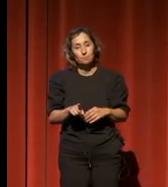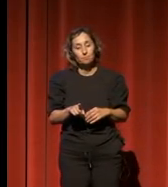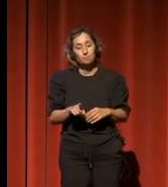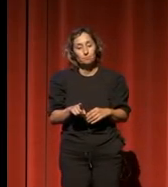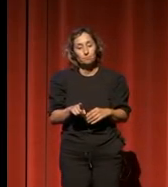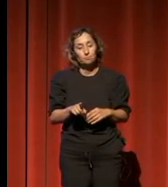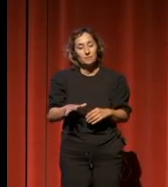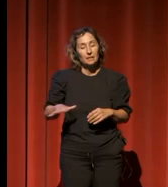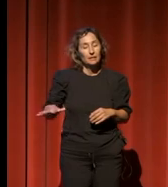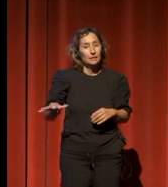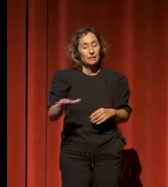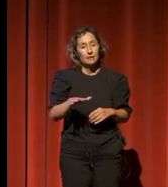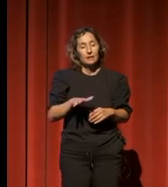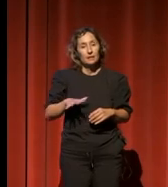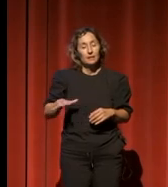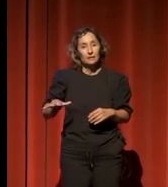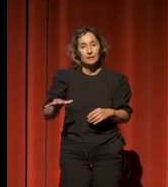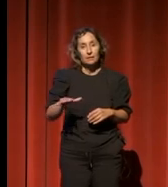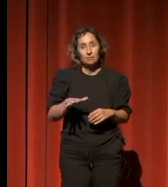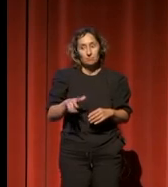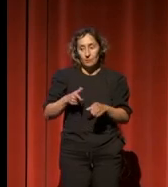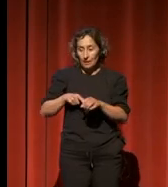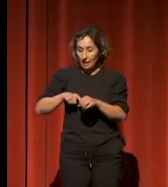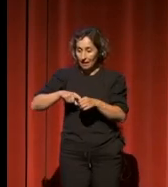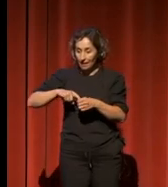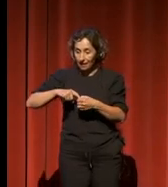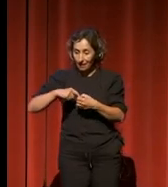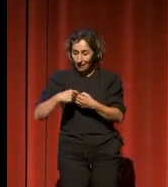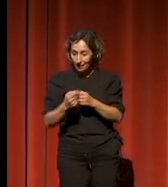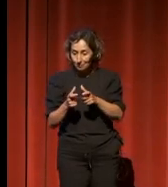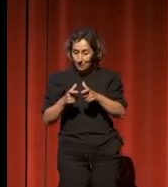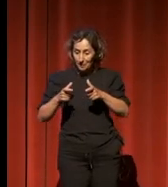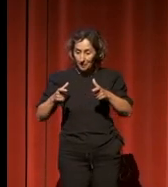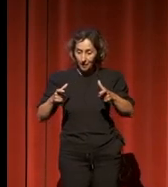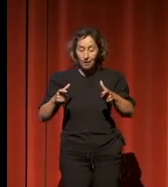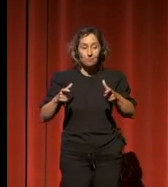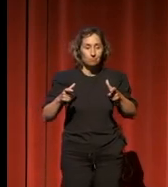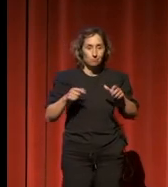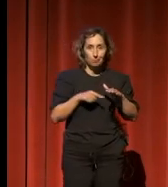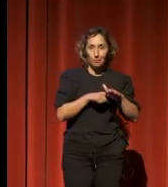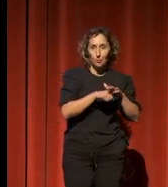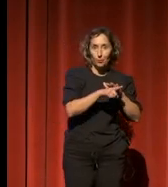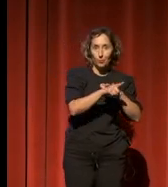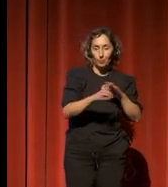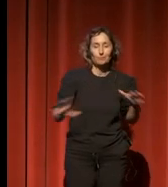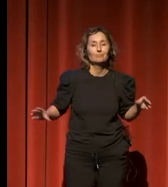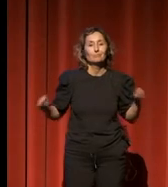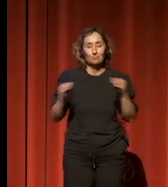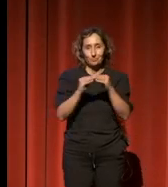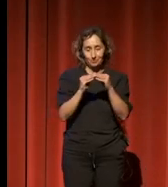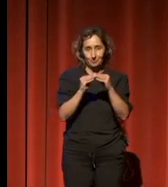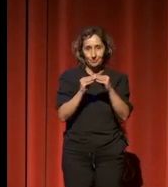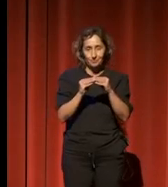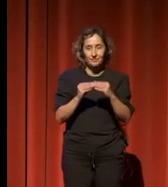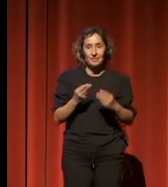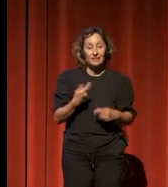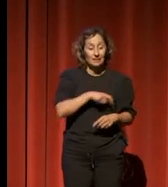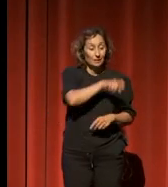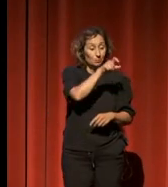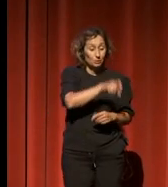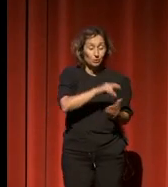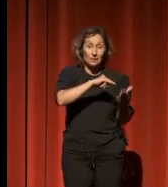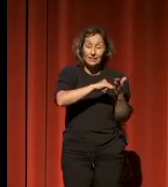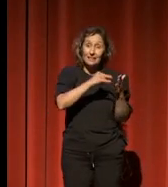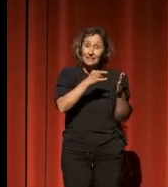Ah en las cuales se participa y esto hay varios personas técnicas que lo relatan durante